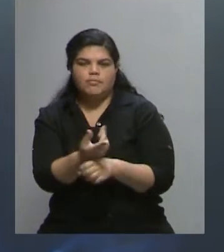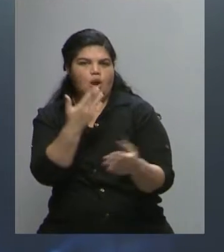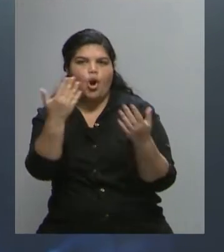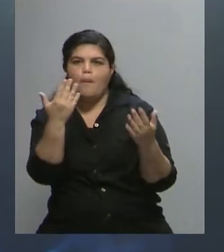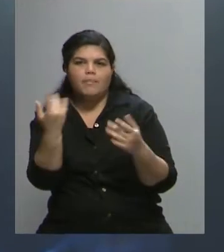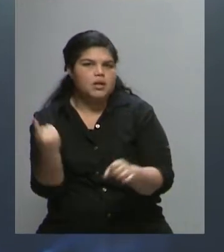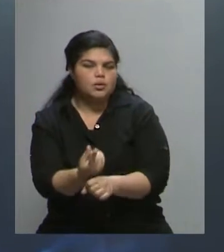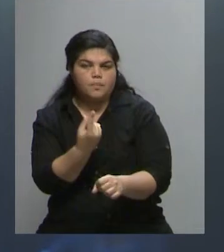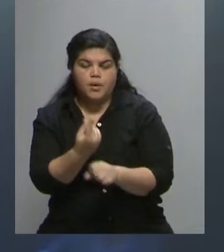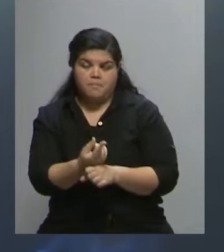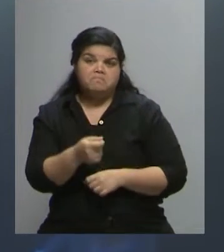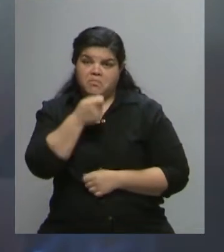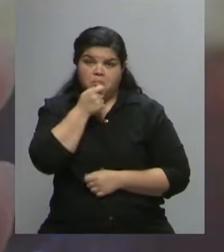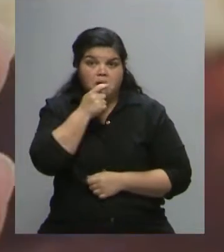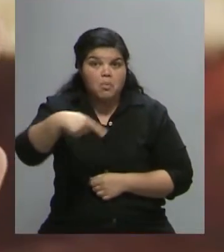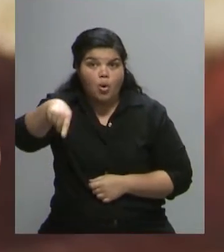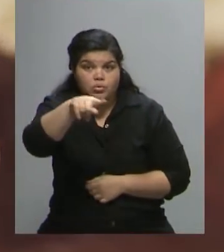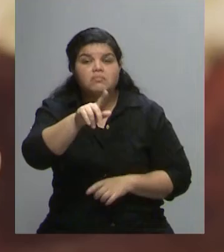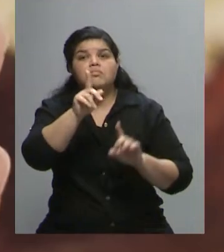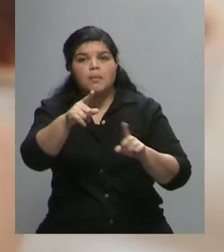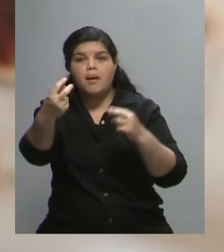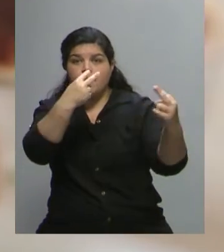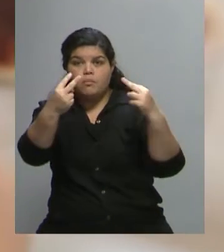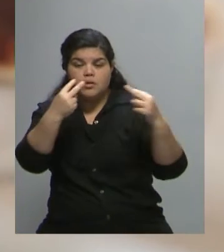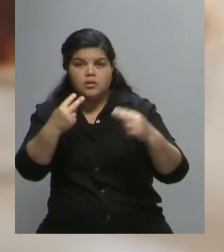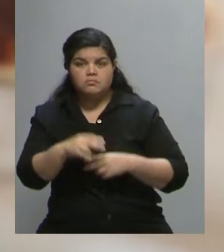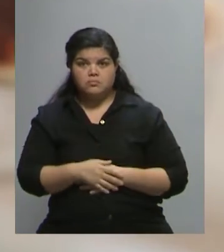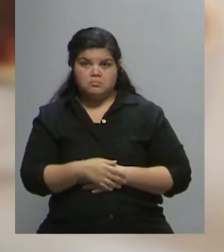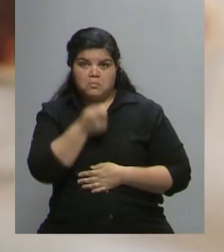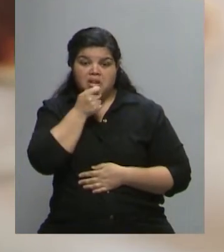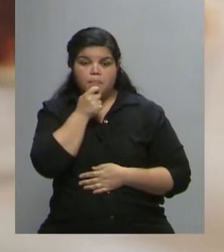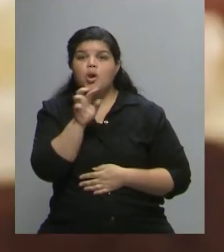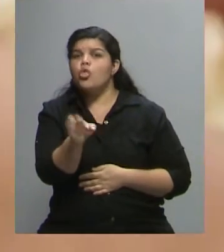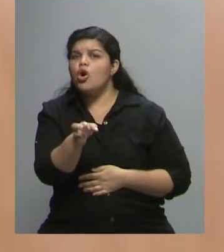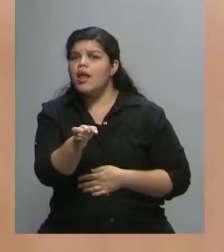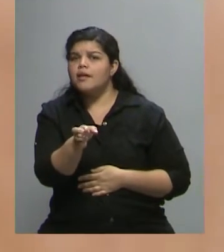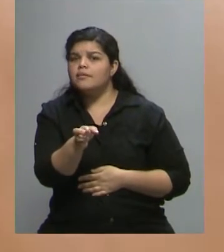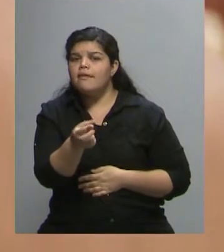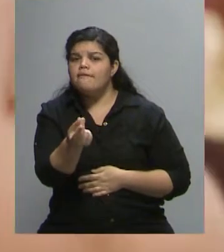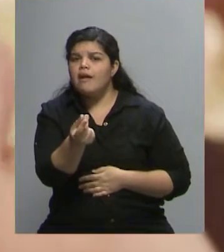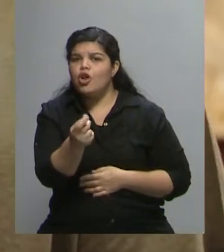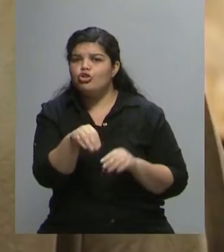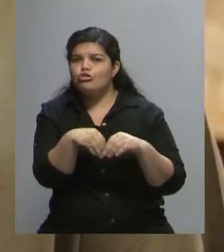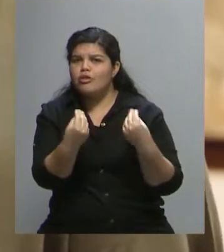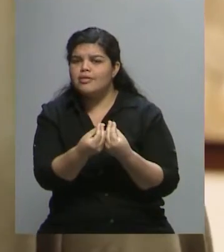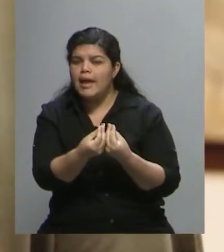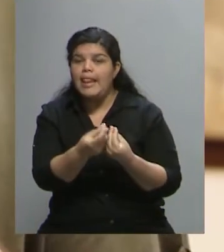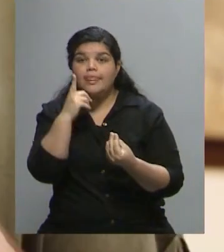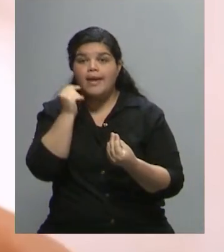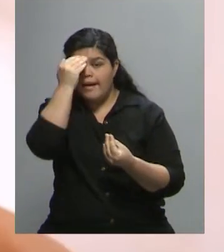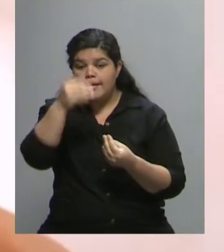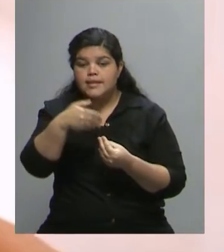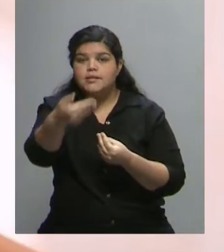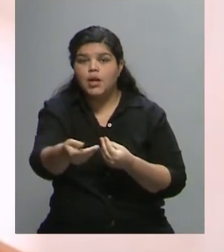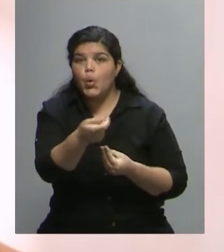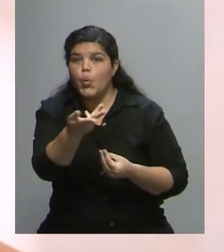Les hago una pregunta a ustedes y a los oyentes. ¿Cuánto va a valer el dólar de acá a 15 días? ¿Alguien tiene alguna idea cuánto va a valer el dólar de acá a 15 días? No.